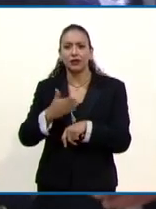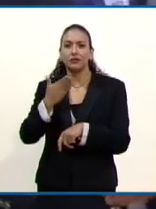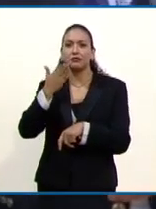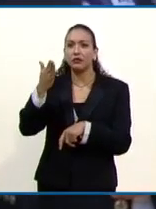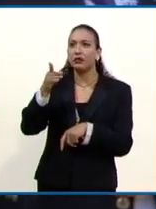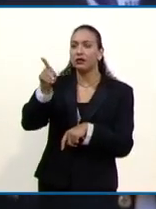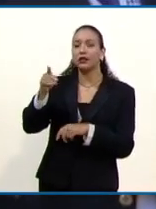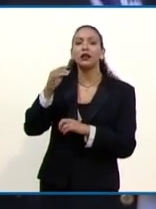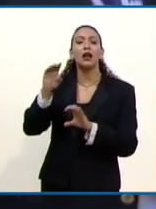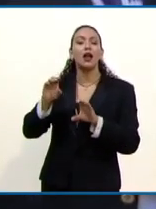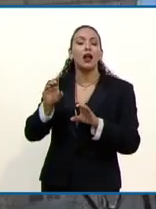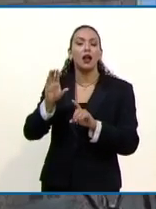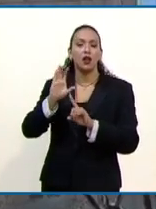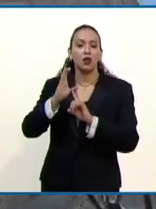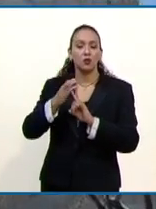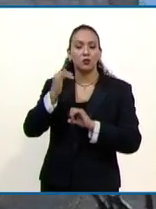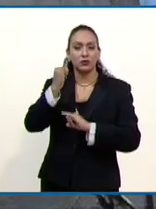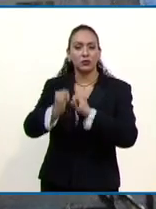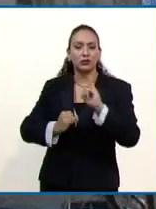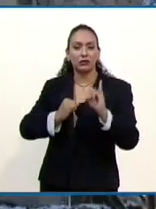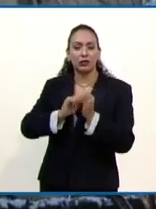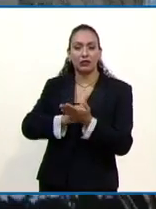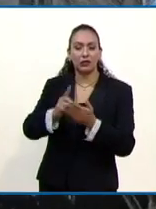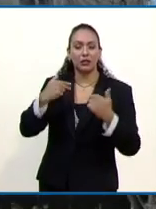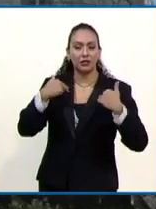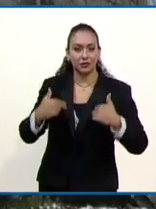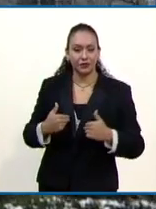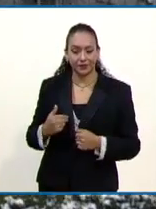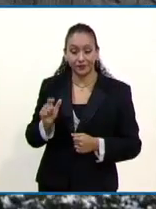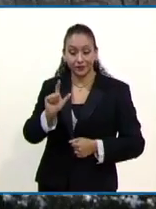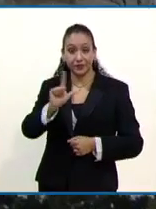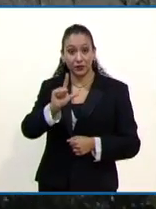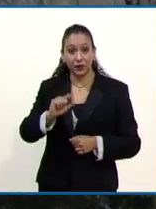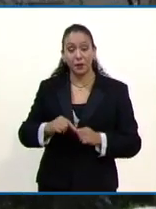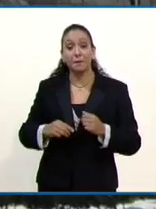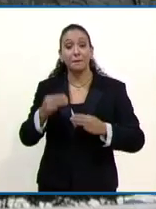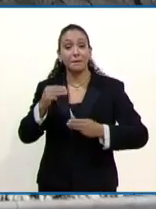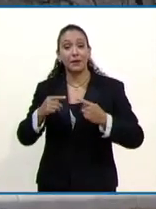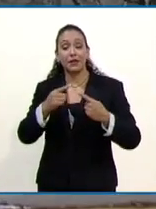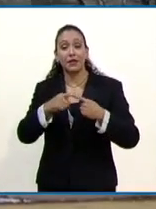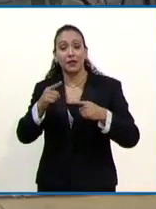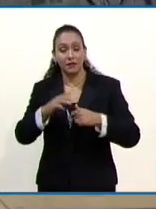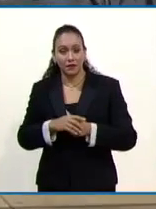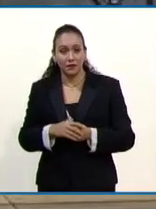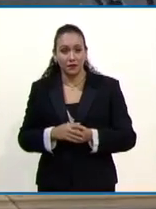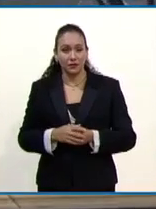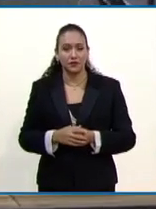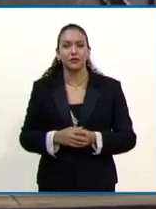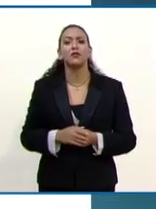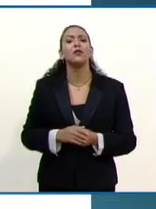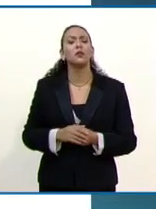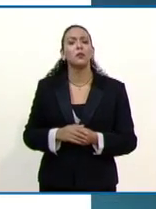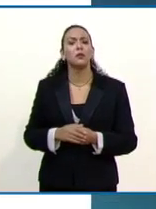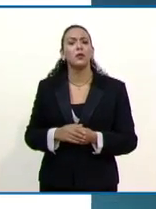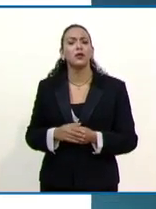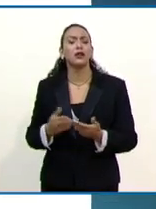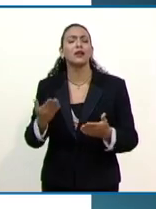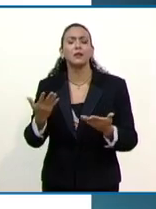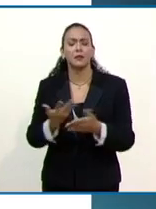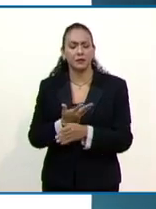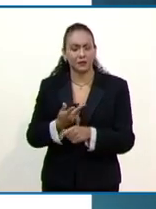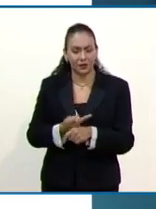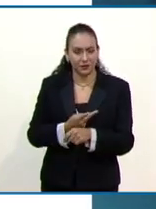ante la Comisión Interamericana de Derechos Humanos. Este lunes, los magistrados federales Michel Franco González y Rogelio Alanís